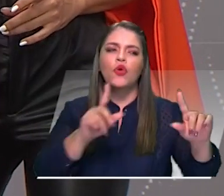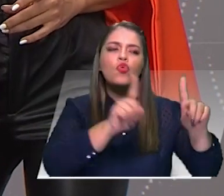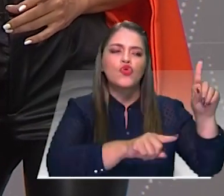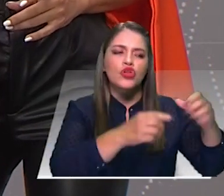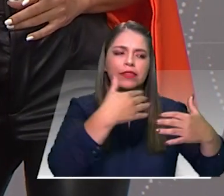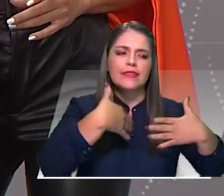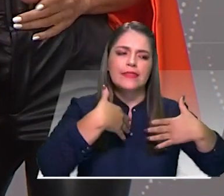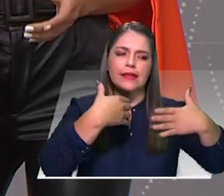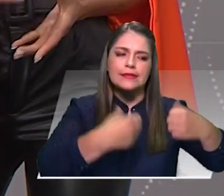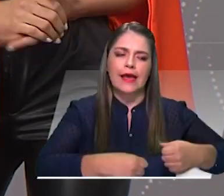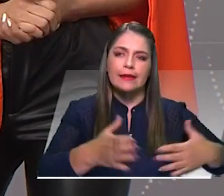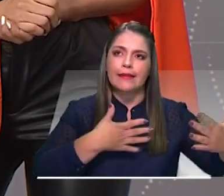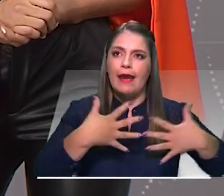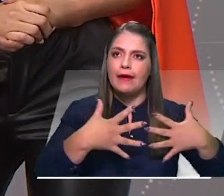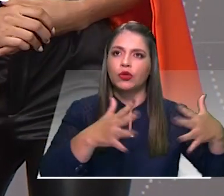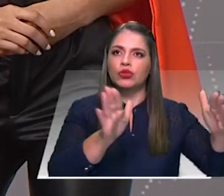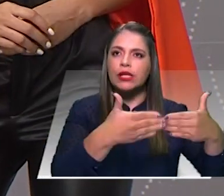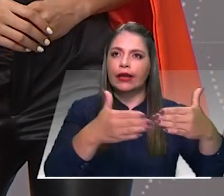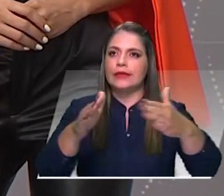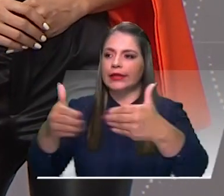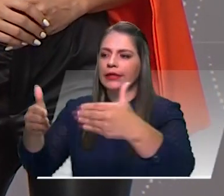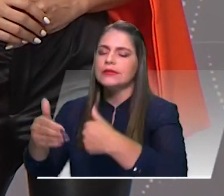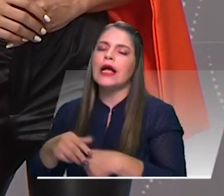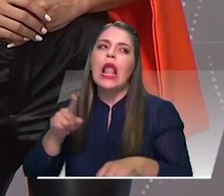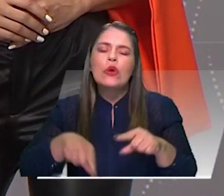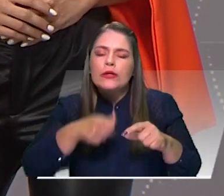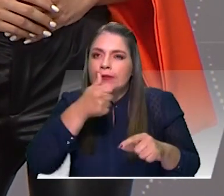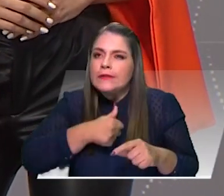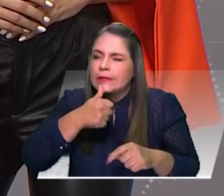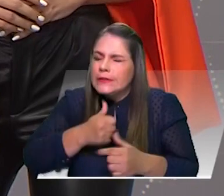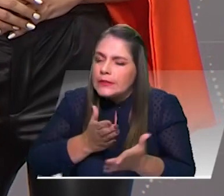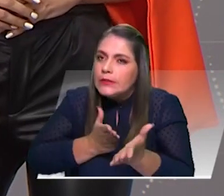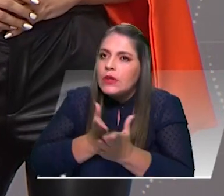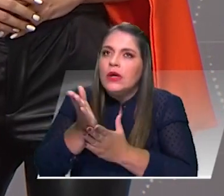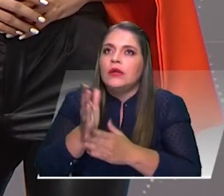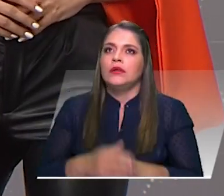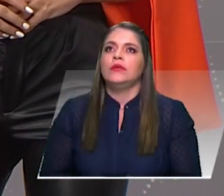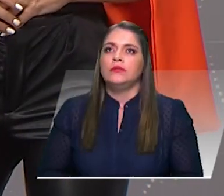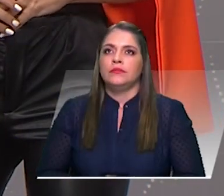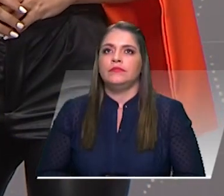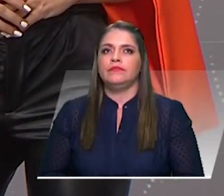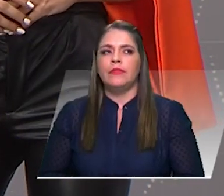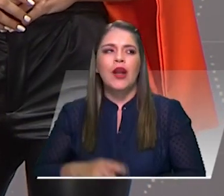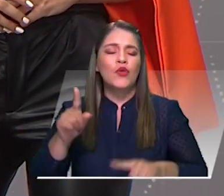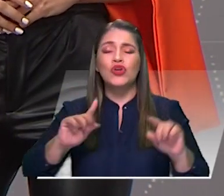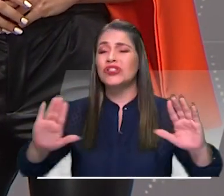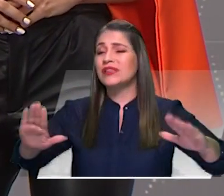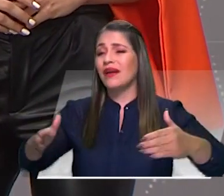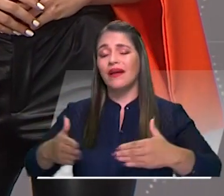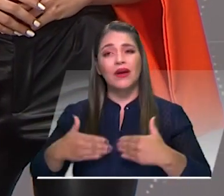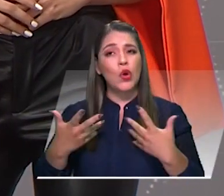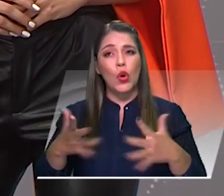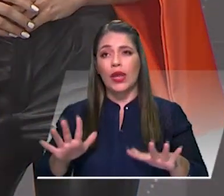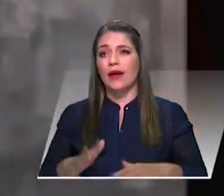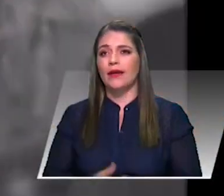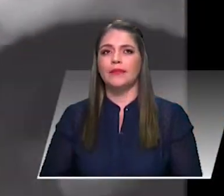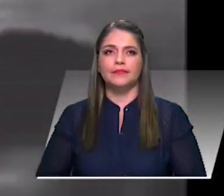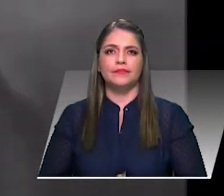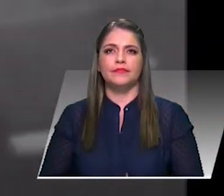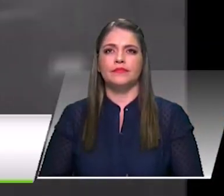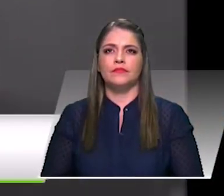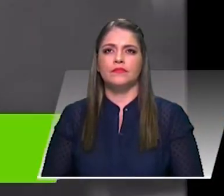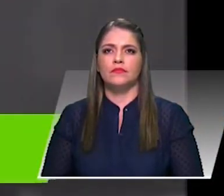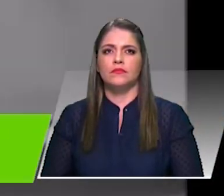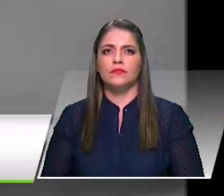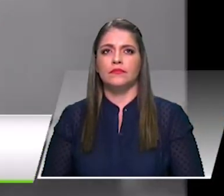así, varios se han unido y se resisten a bajar el telón, apagar las luces y descender de las tablas. La